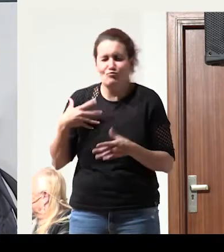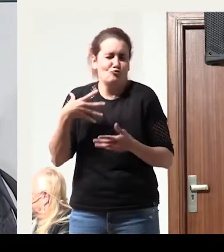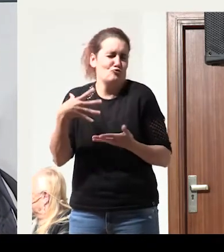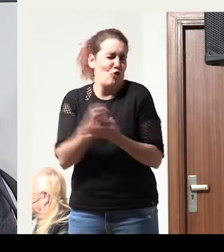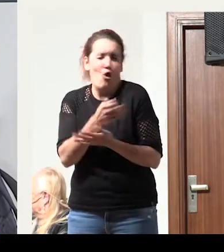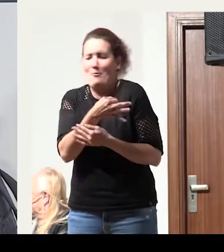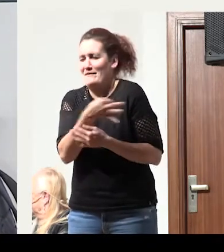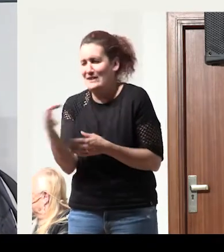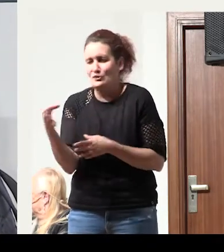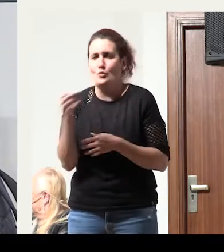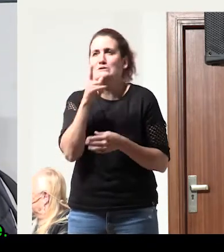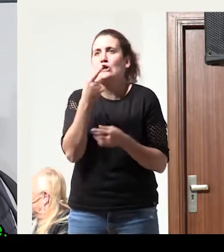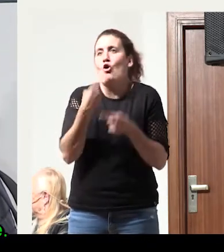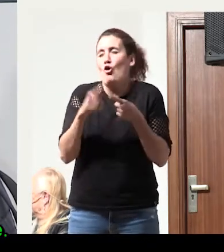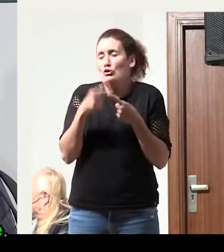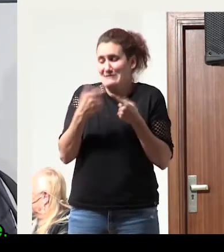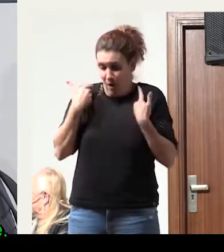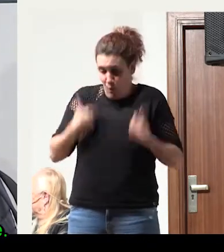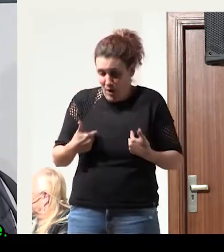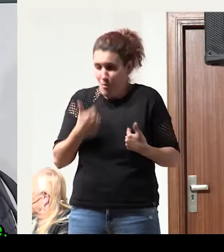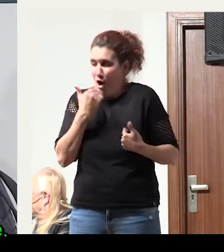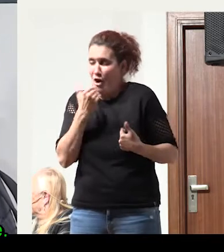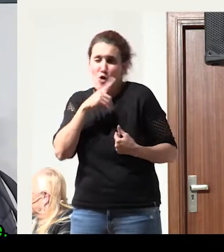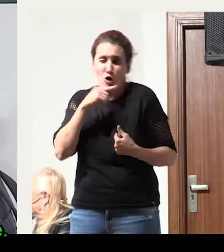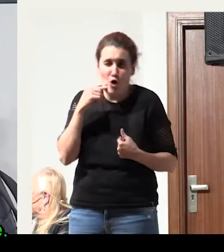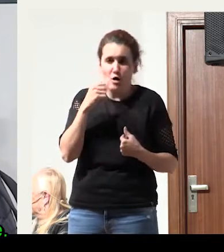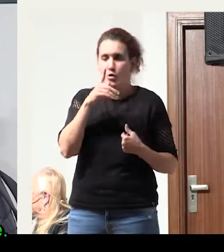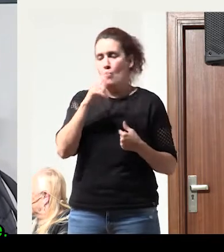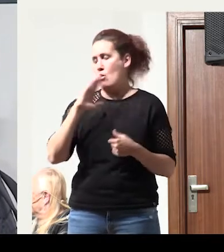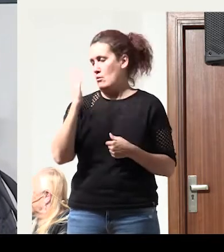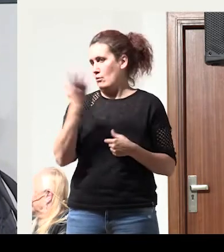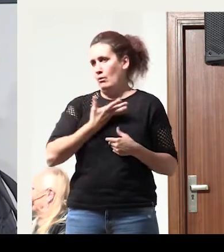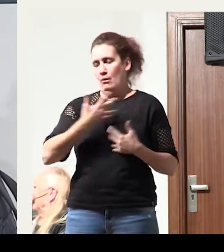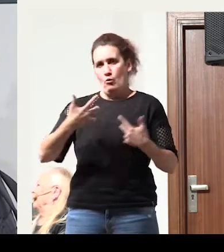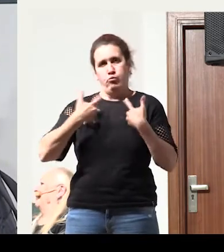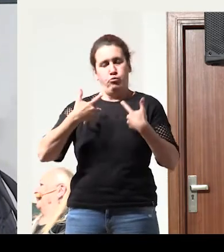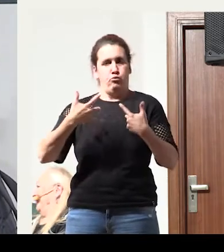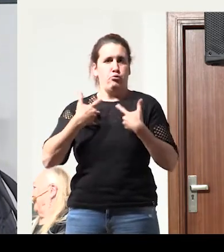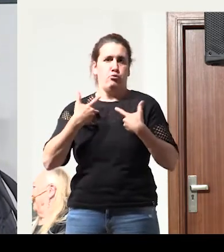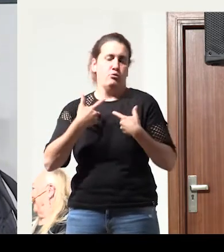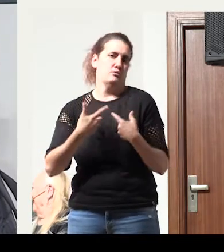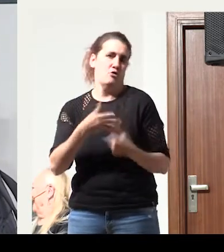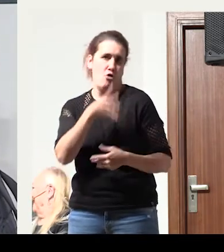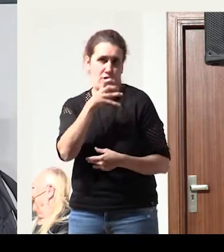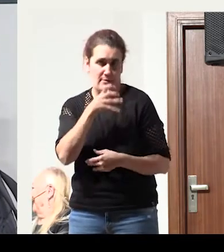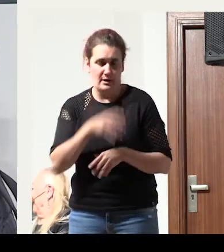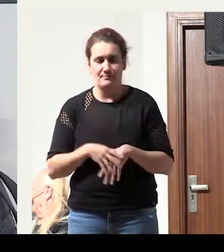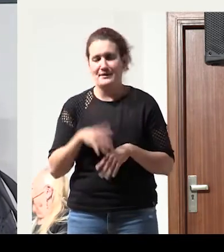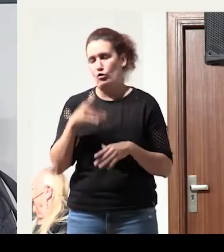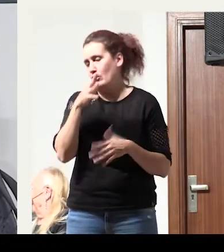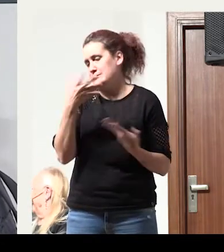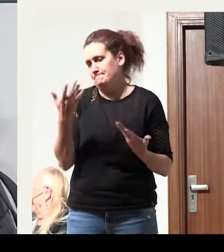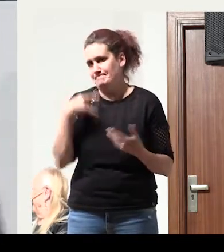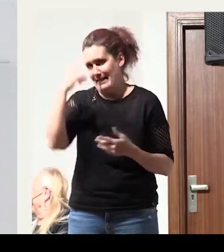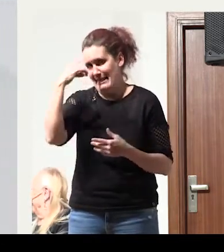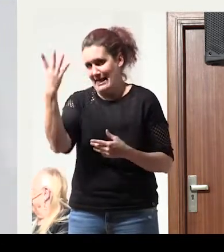que me salga en el cuerpo, cualquier dolor tal, va a ser una tragedia terrible, ¿no? Iría un poco por ahí, ¿sí?